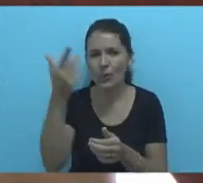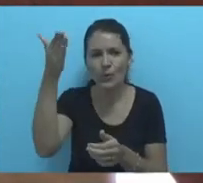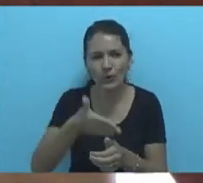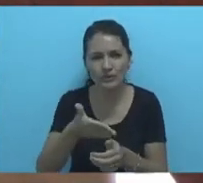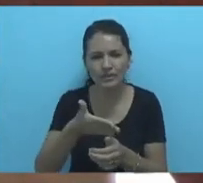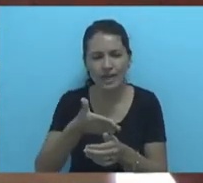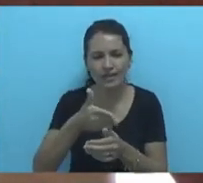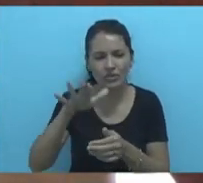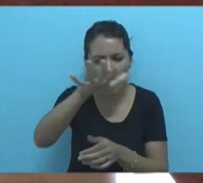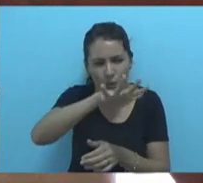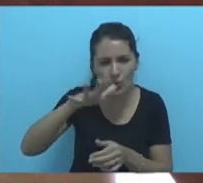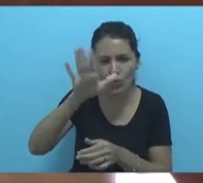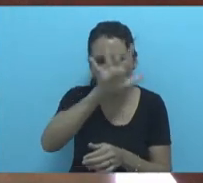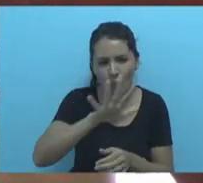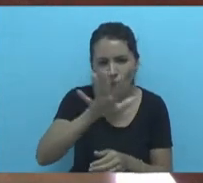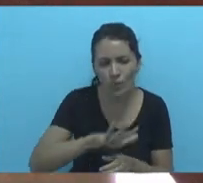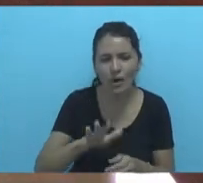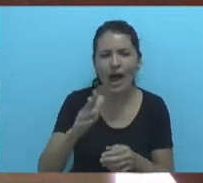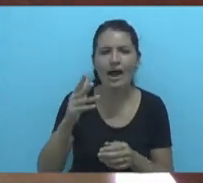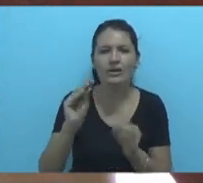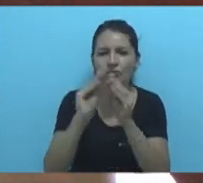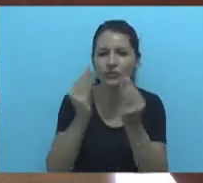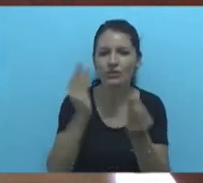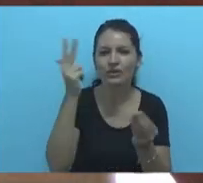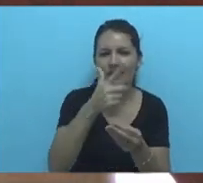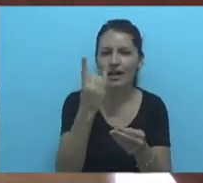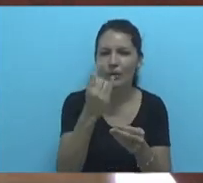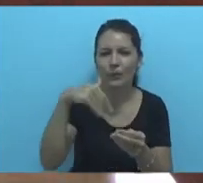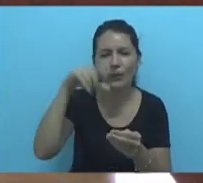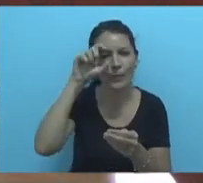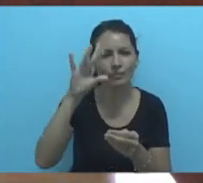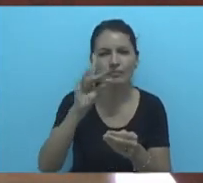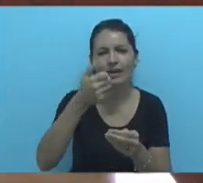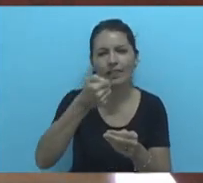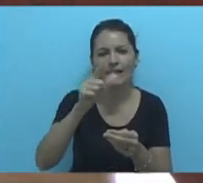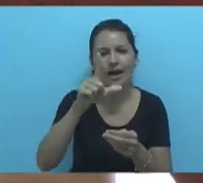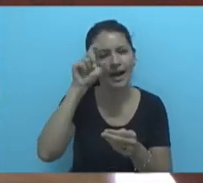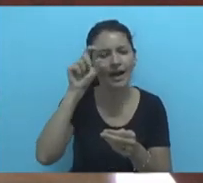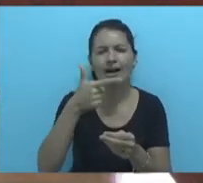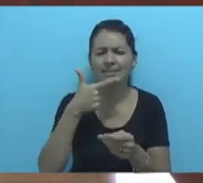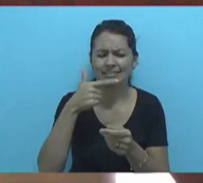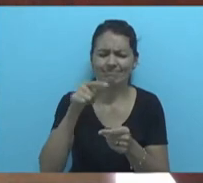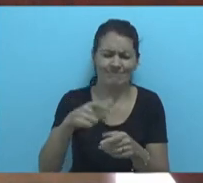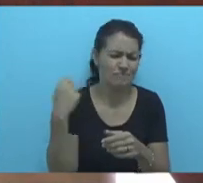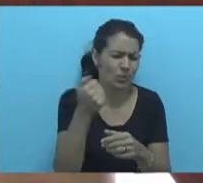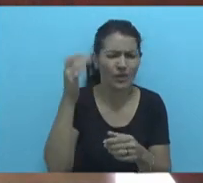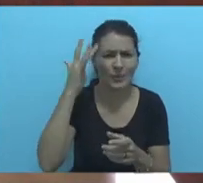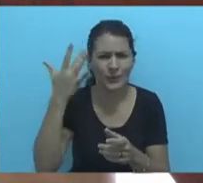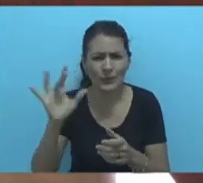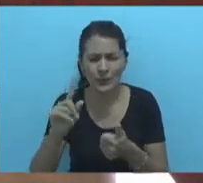su superficie en concepto de humedales, con un gran valor biológico, ecológico, cultural,